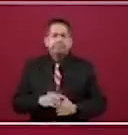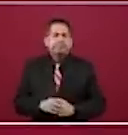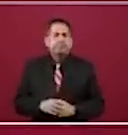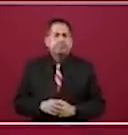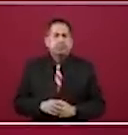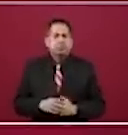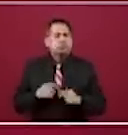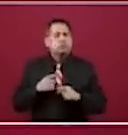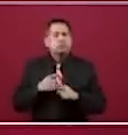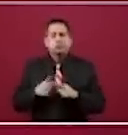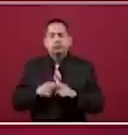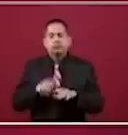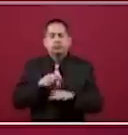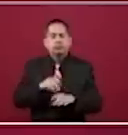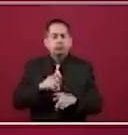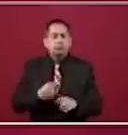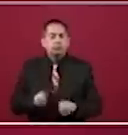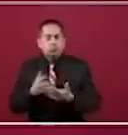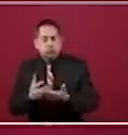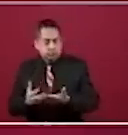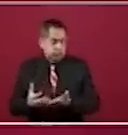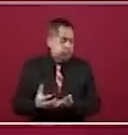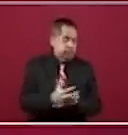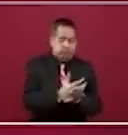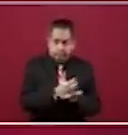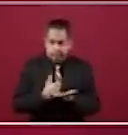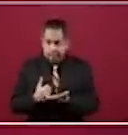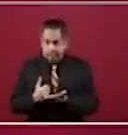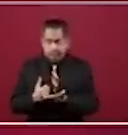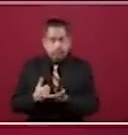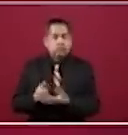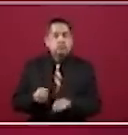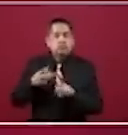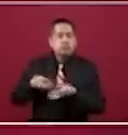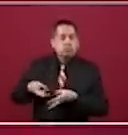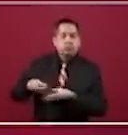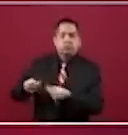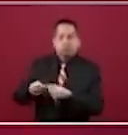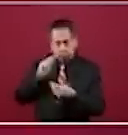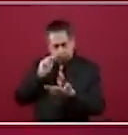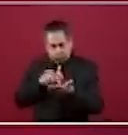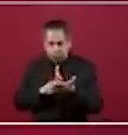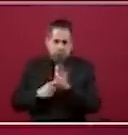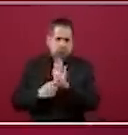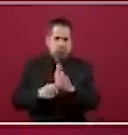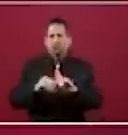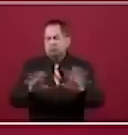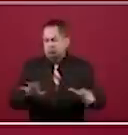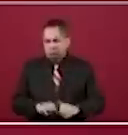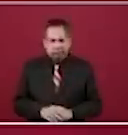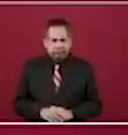todo lo relacionado con ingresos y el ejercicio del presupuesto. Es